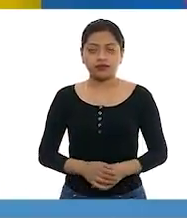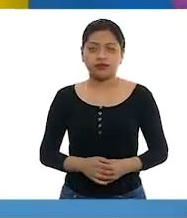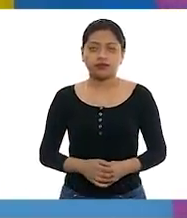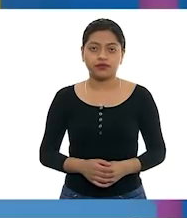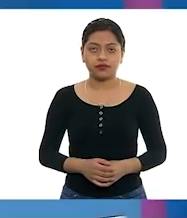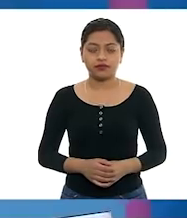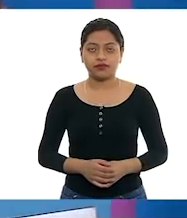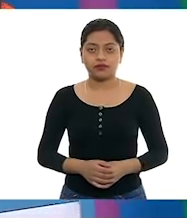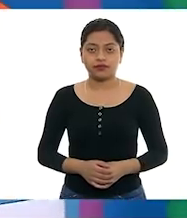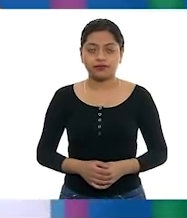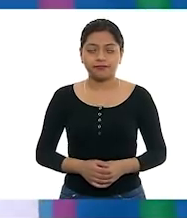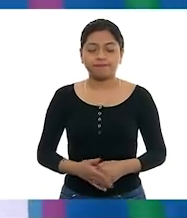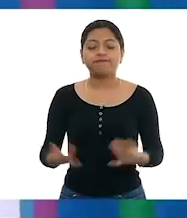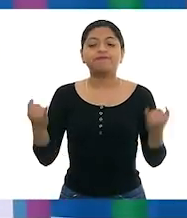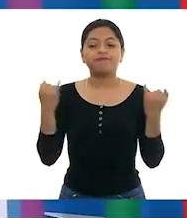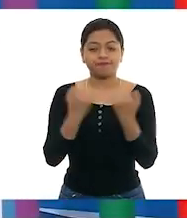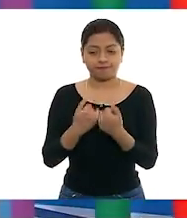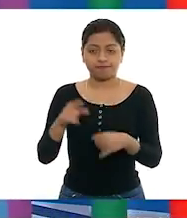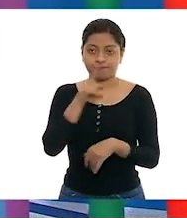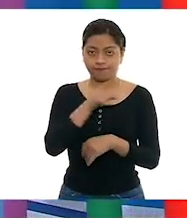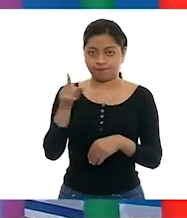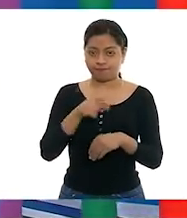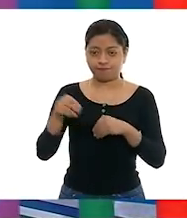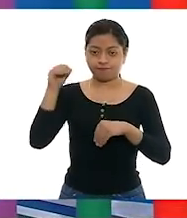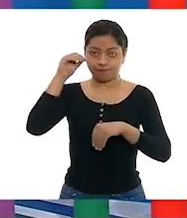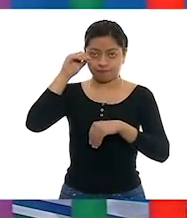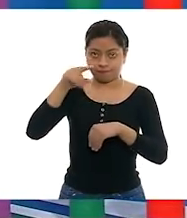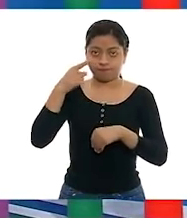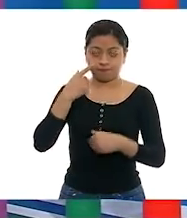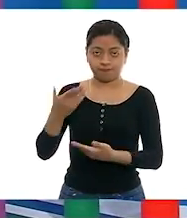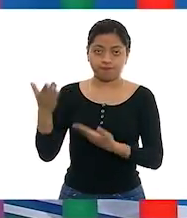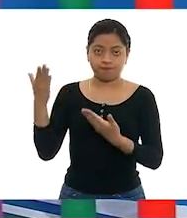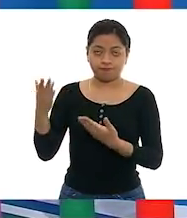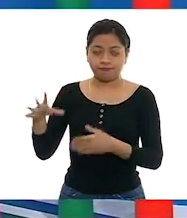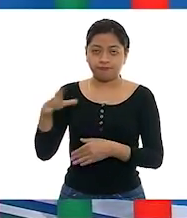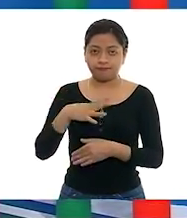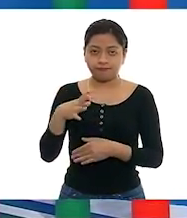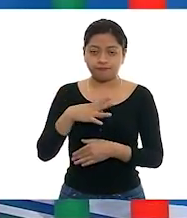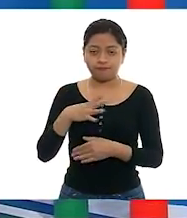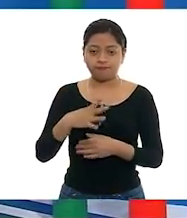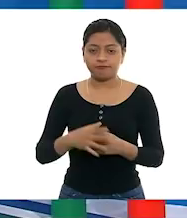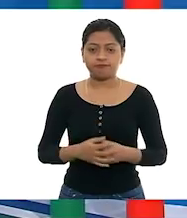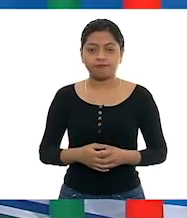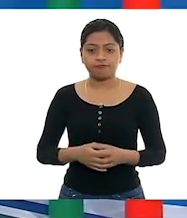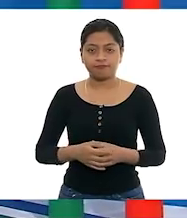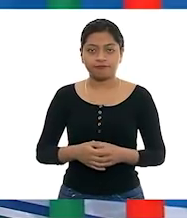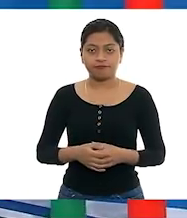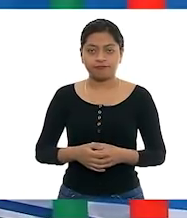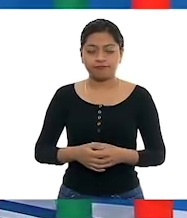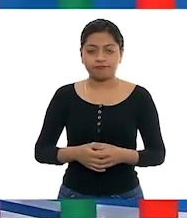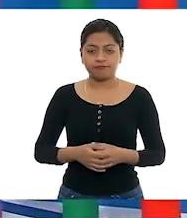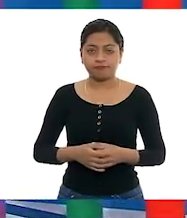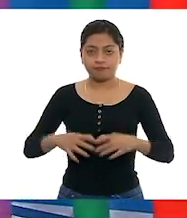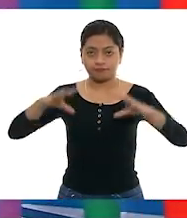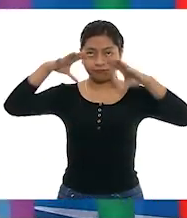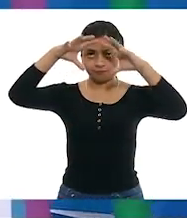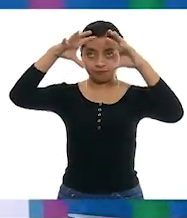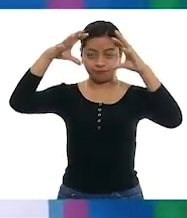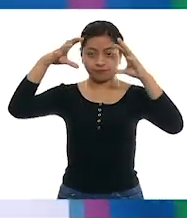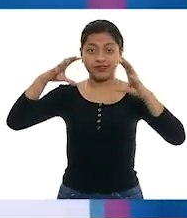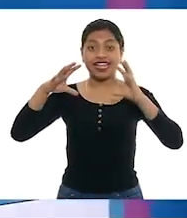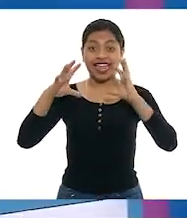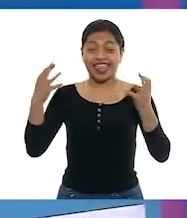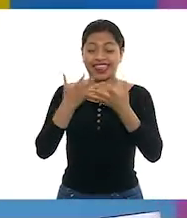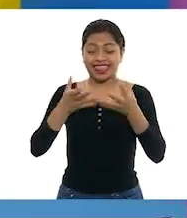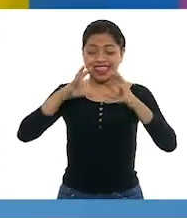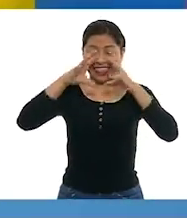y vamos a ponerle, ahí se alcanza a ver un poco lo que va a estar representando nuestra atmósfera. Ajá, sin embargo, vamos a poner